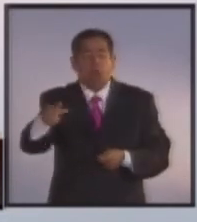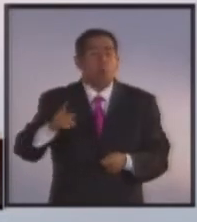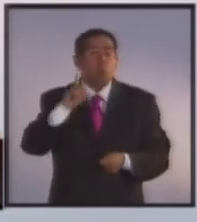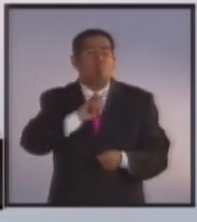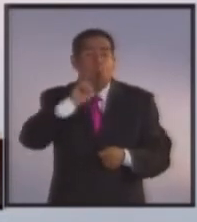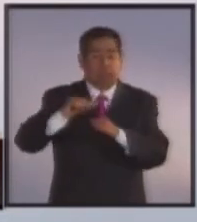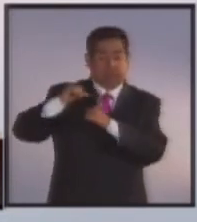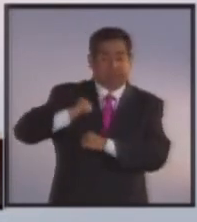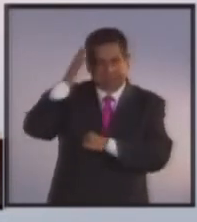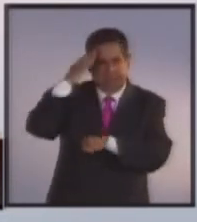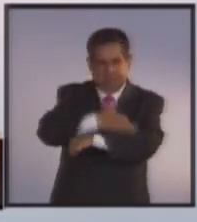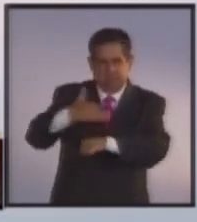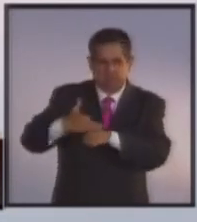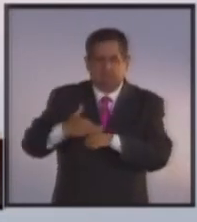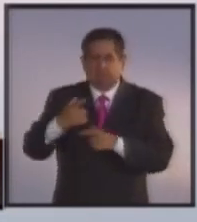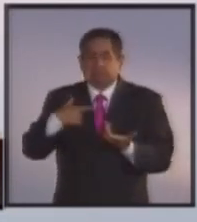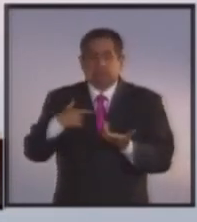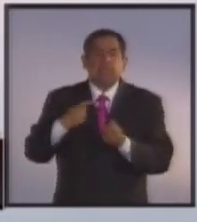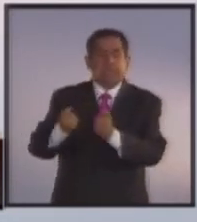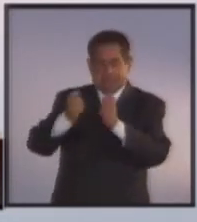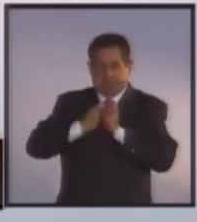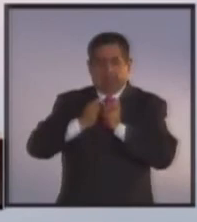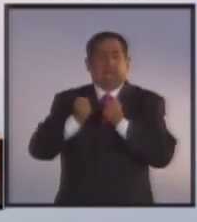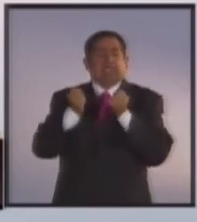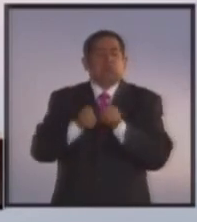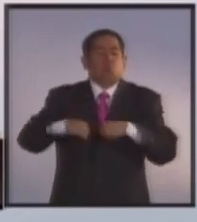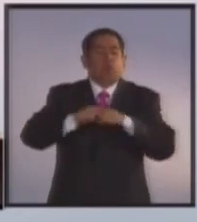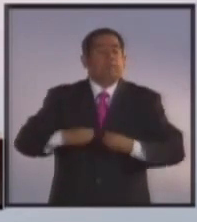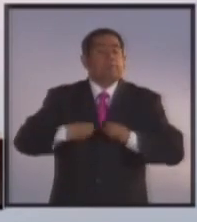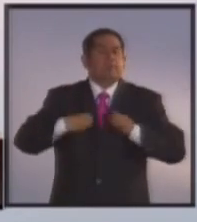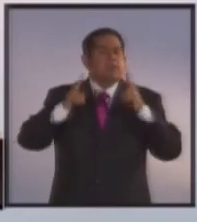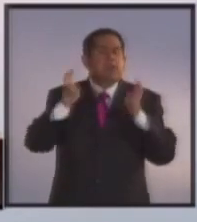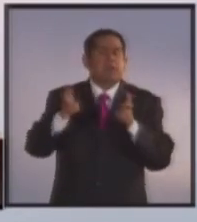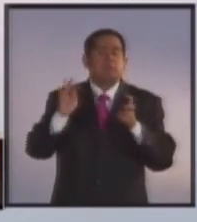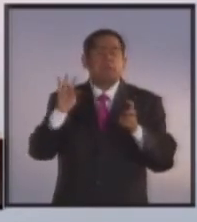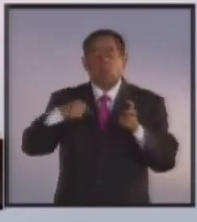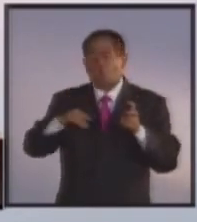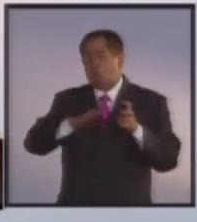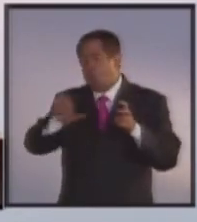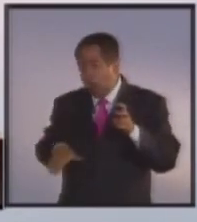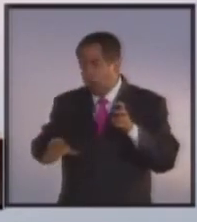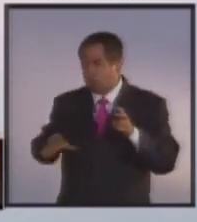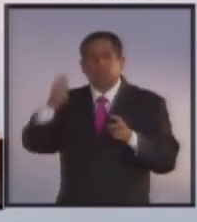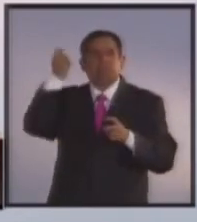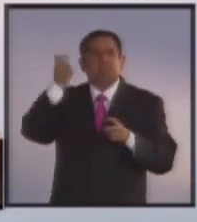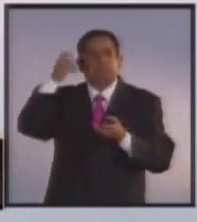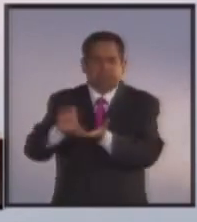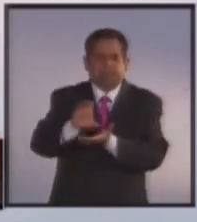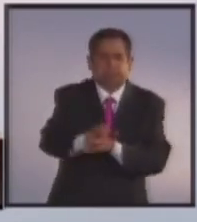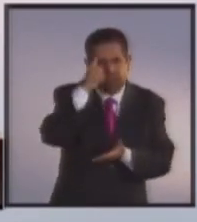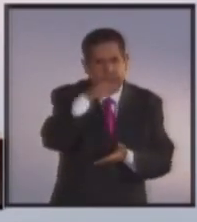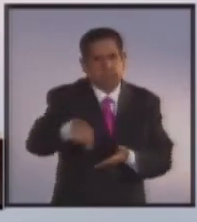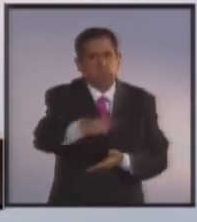para que tengan la tranquilidad de que sus hijos tendrán el ingreso suficiente en caso de faltar. Y la escuela,